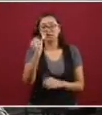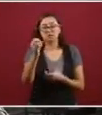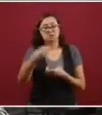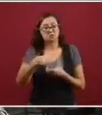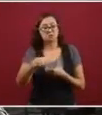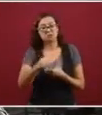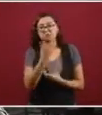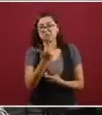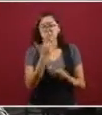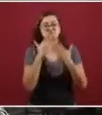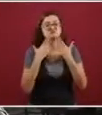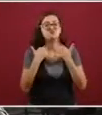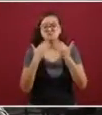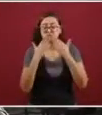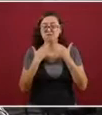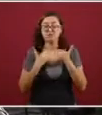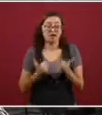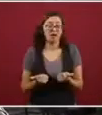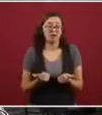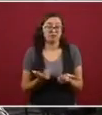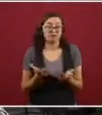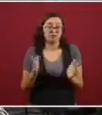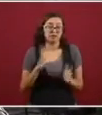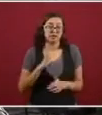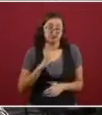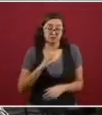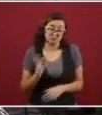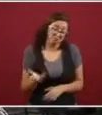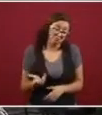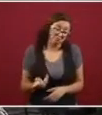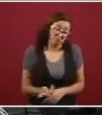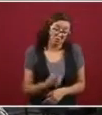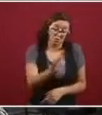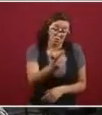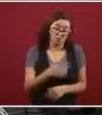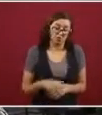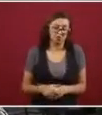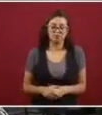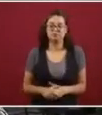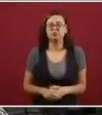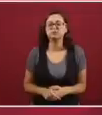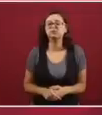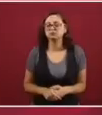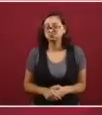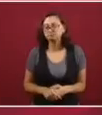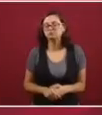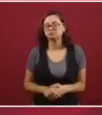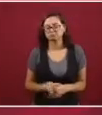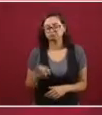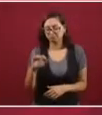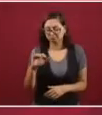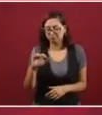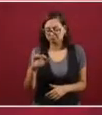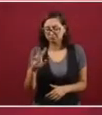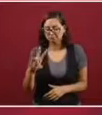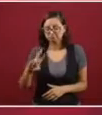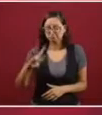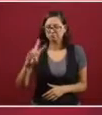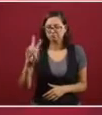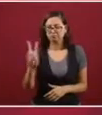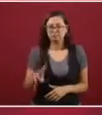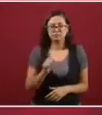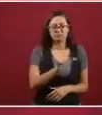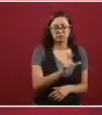señor presidente. Esta es la pregunta que yo le quería hacer. Hay una tardanza, sí, para se entrega